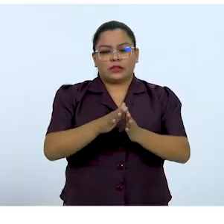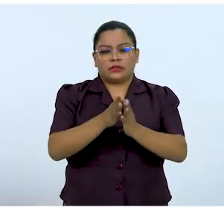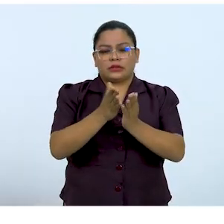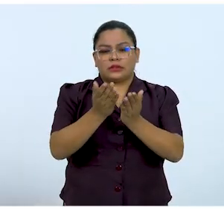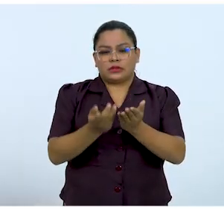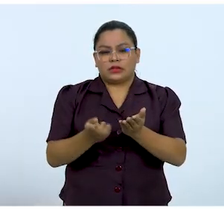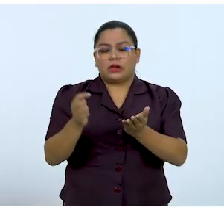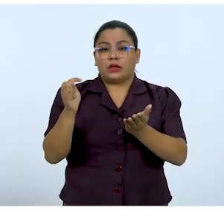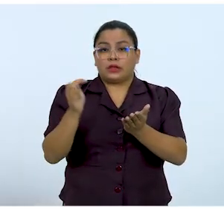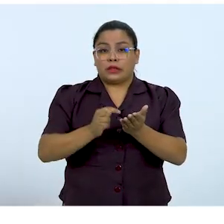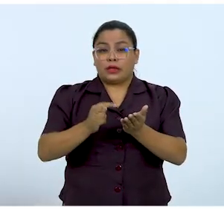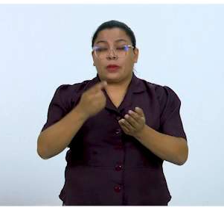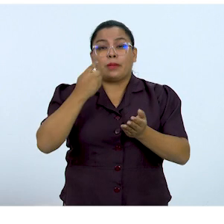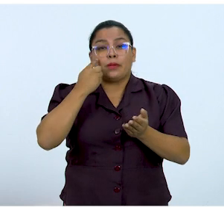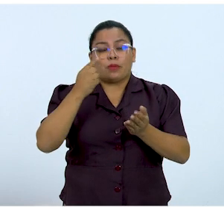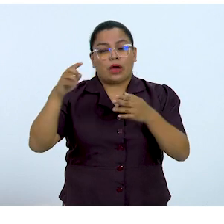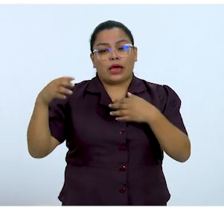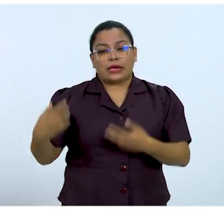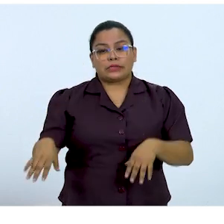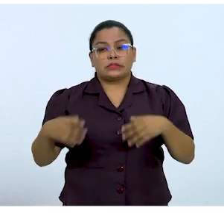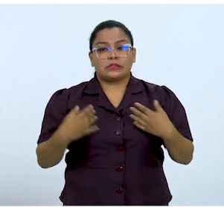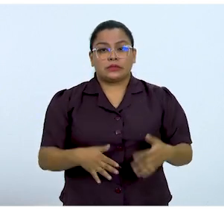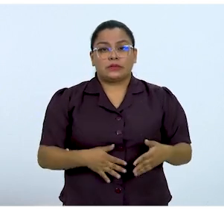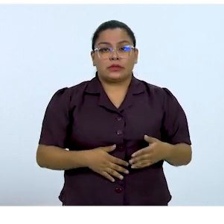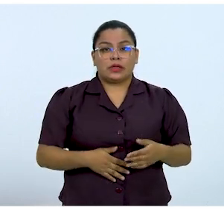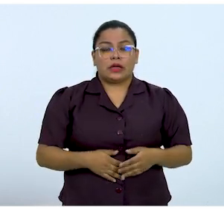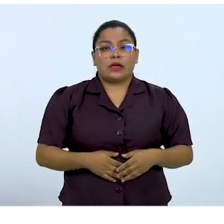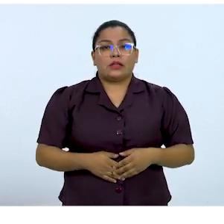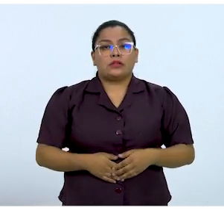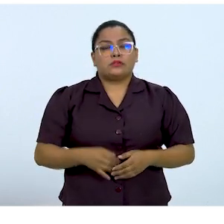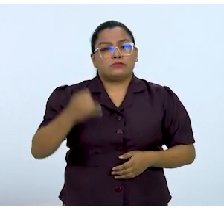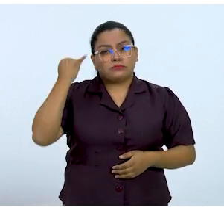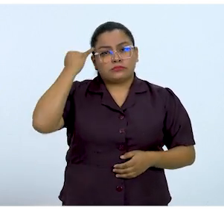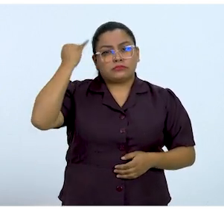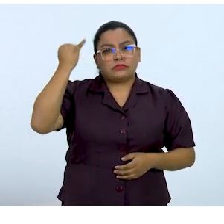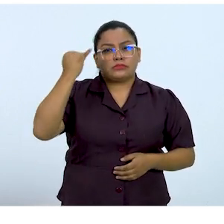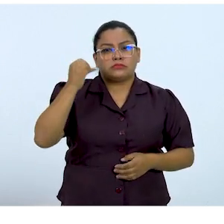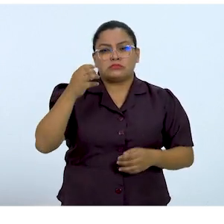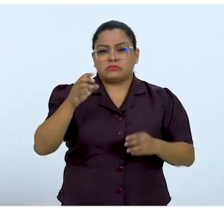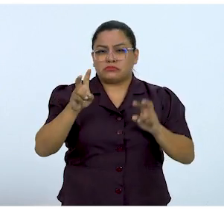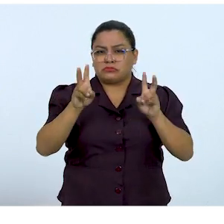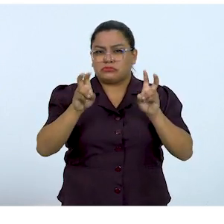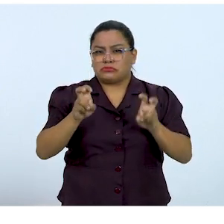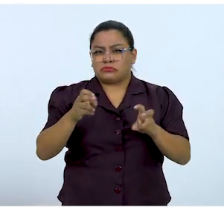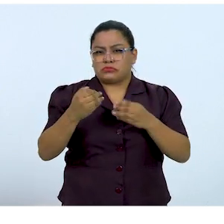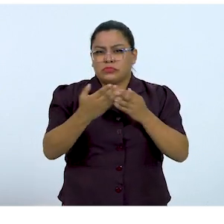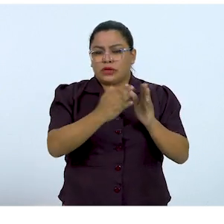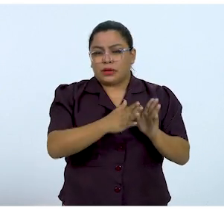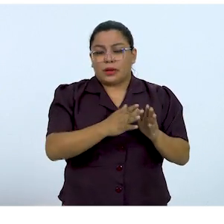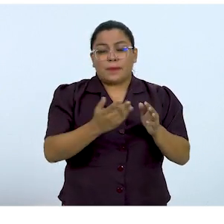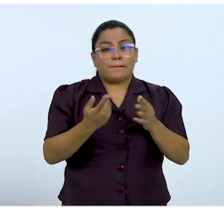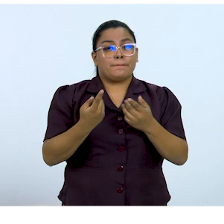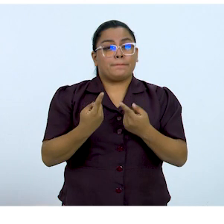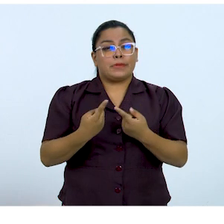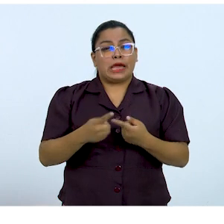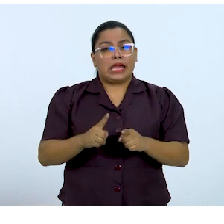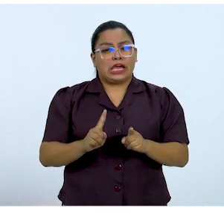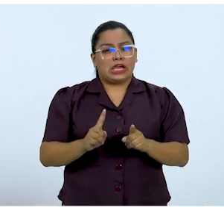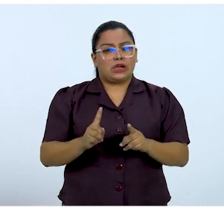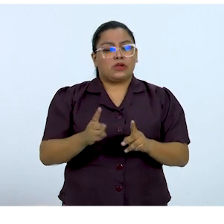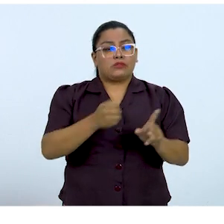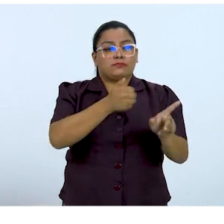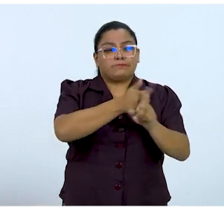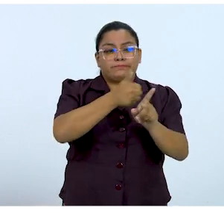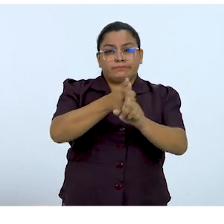En nuestro libro de texto encontramos actividades con este fin en algunos contenidos. Sin embargo,